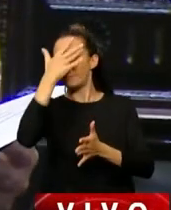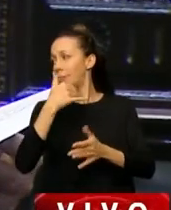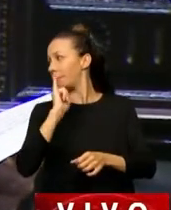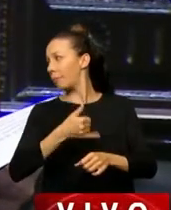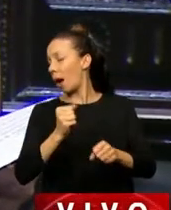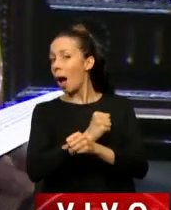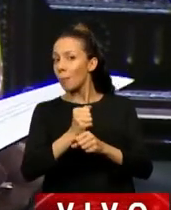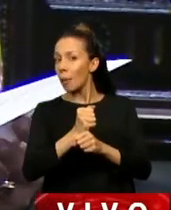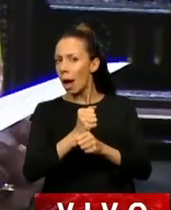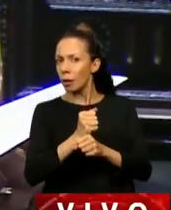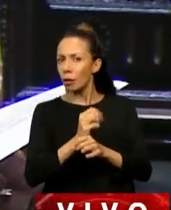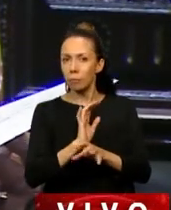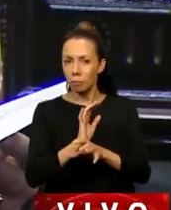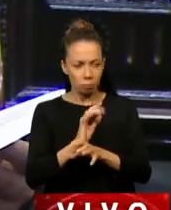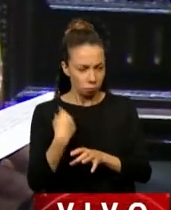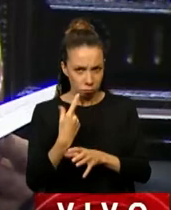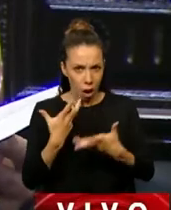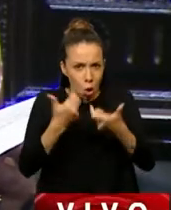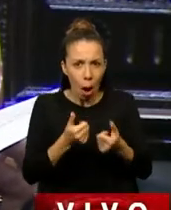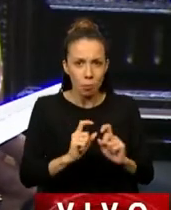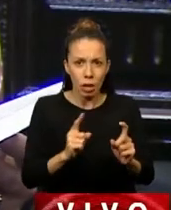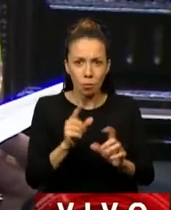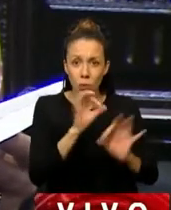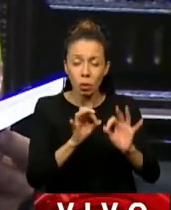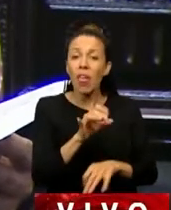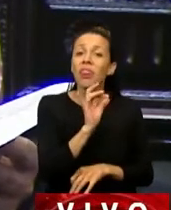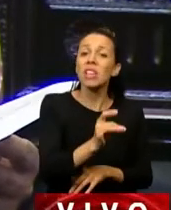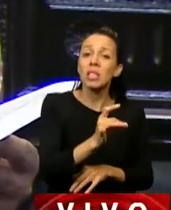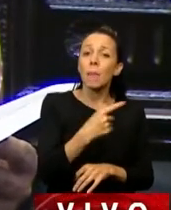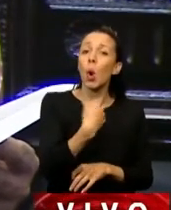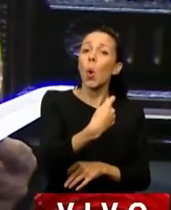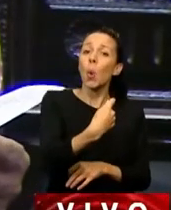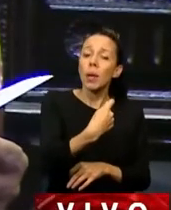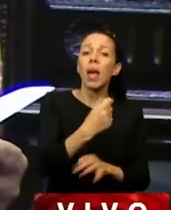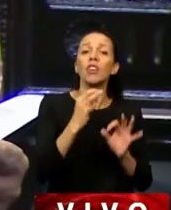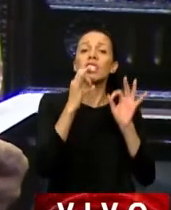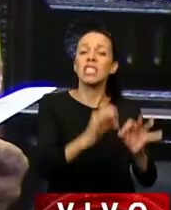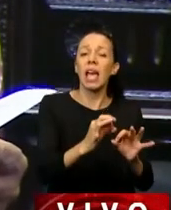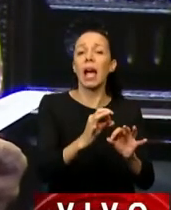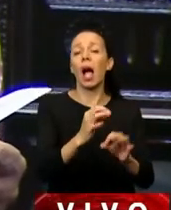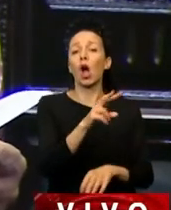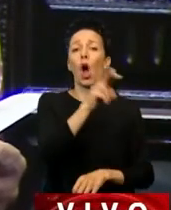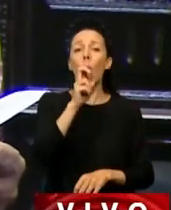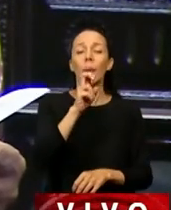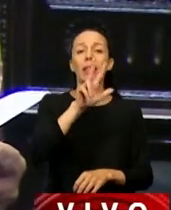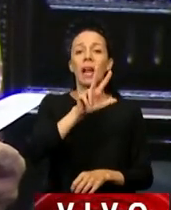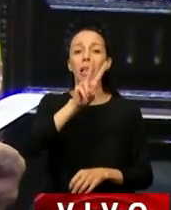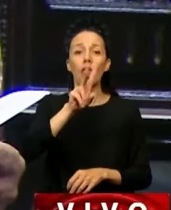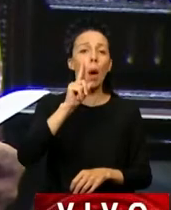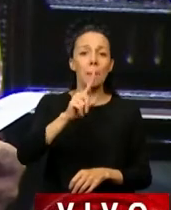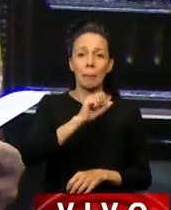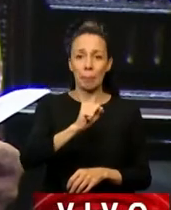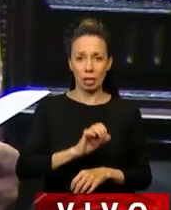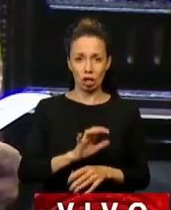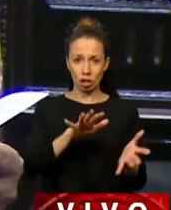nuestro acompañamiento llegará a diciembre un jubilado cobrando 39.200 pesos. Una vergüenza. Sin embargo,